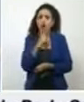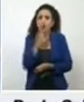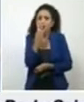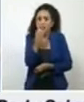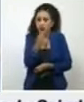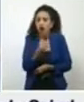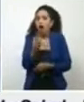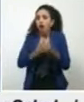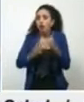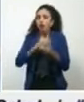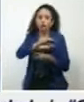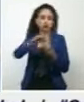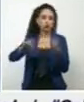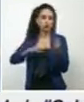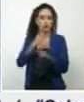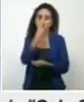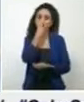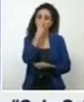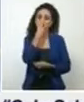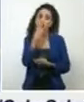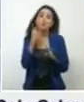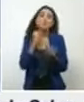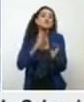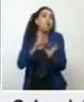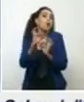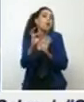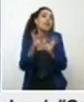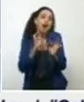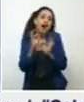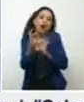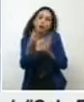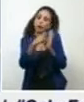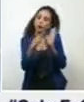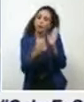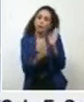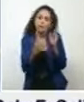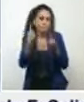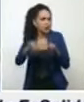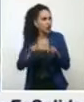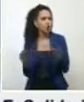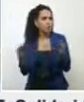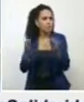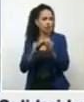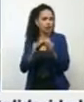cuidados, pero no por la leche materna. No obstante,